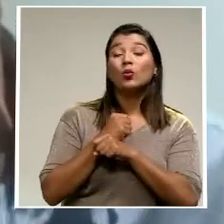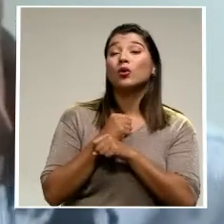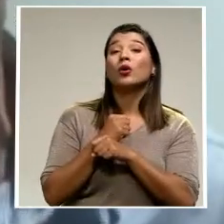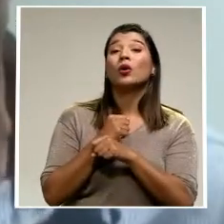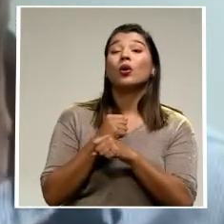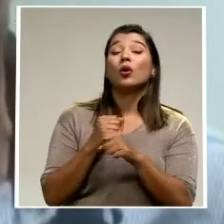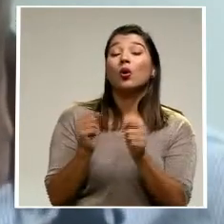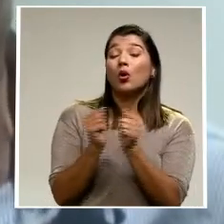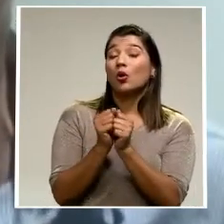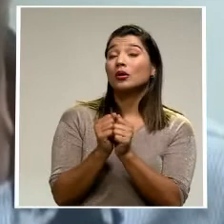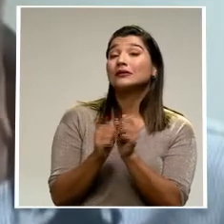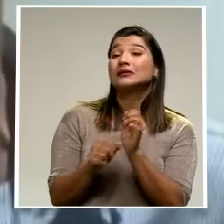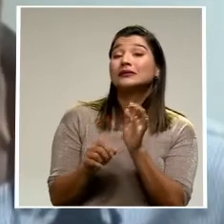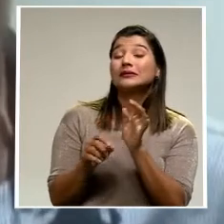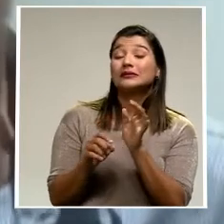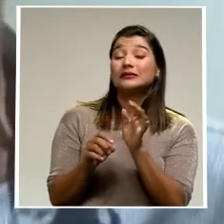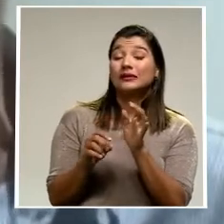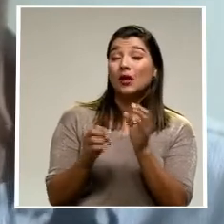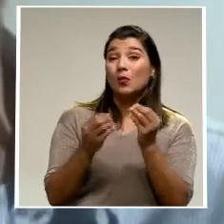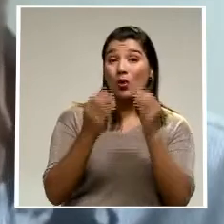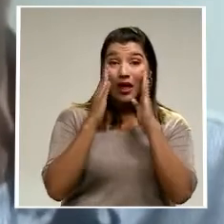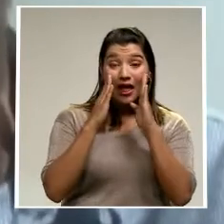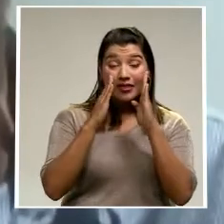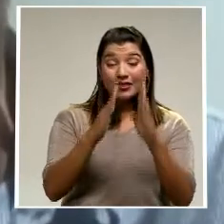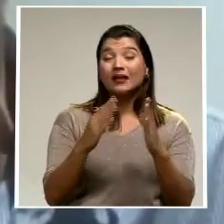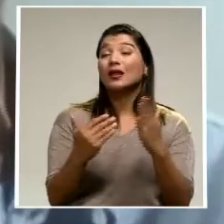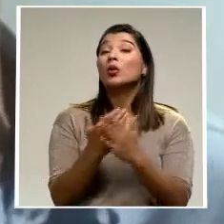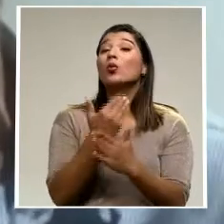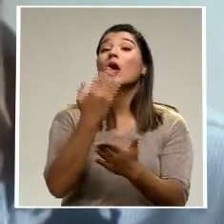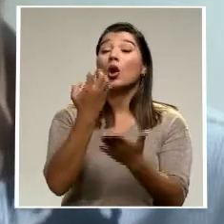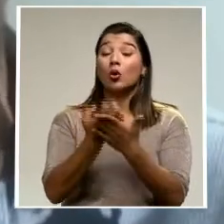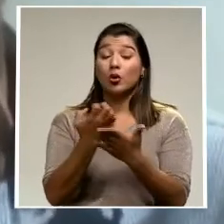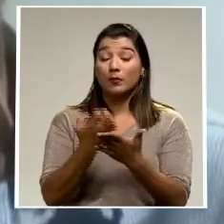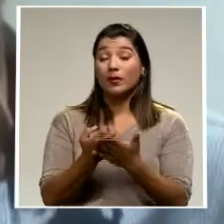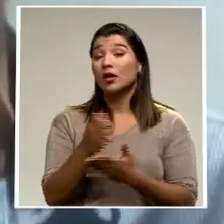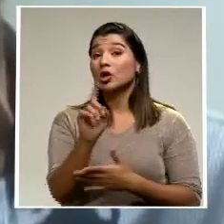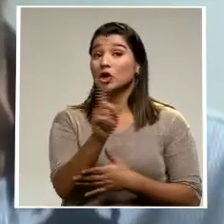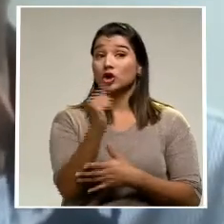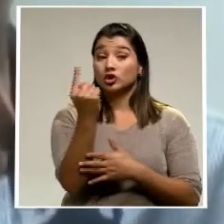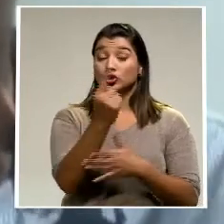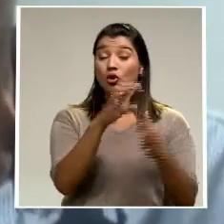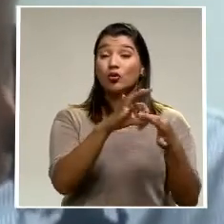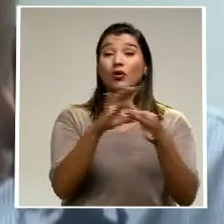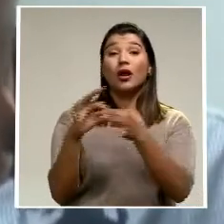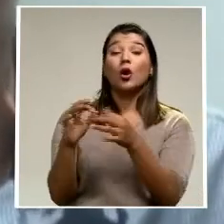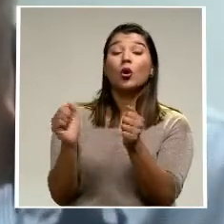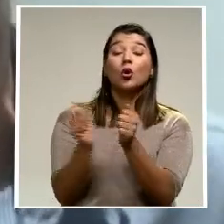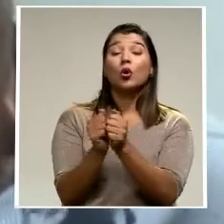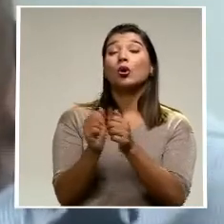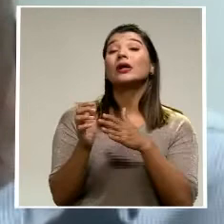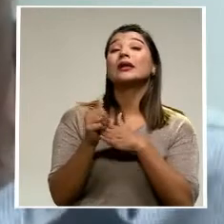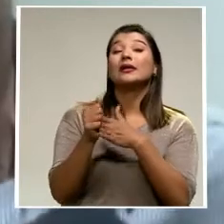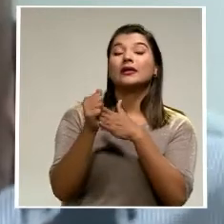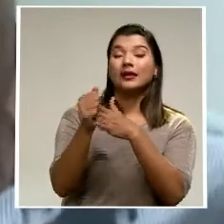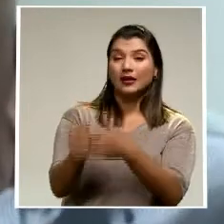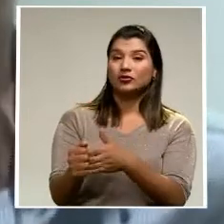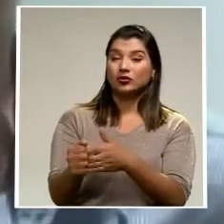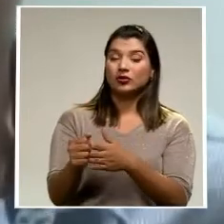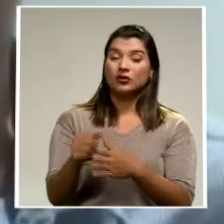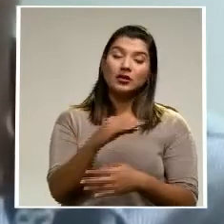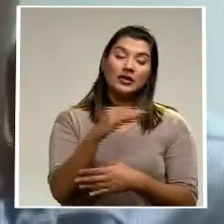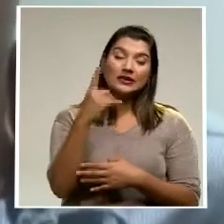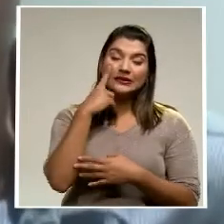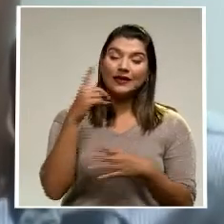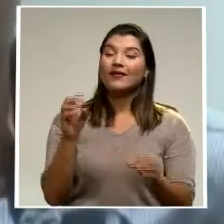humanos, que además está muy al tanto de las nuevas economías, que no solamente tiene que ver con el liberalismo clásico. Evidentemente le está